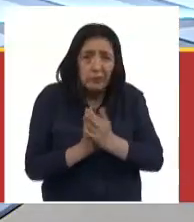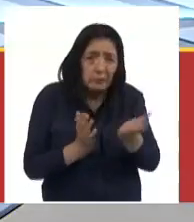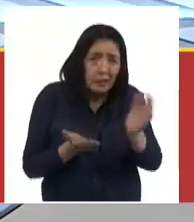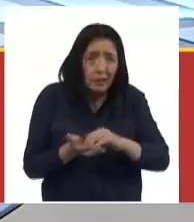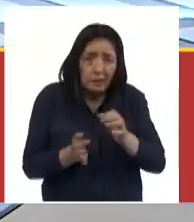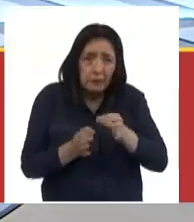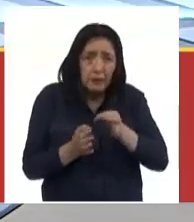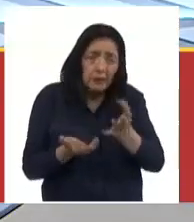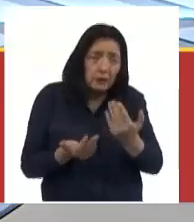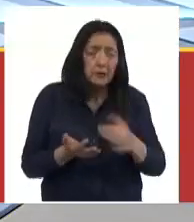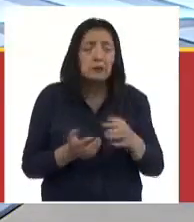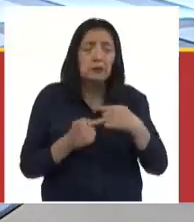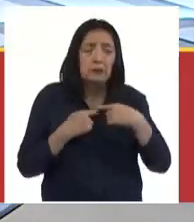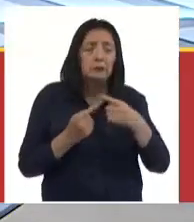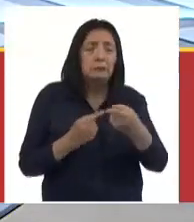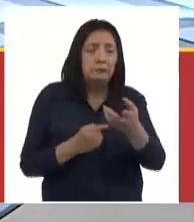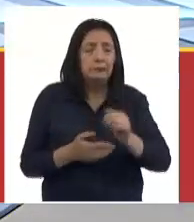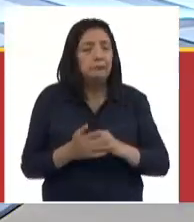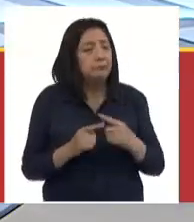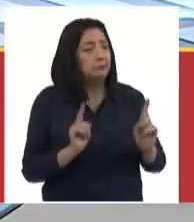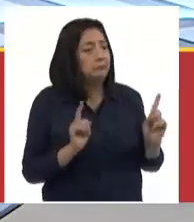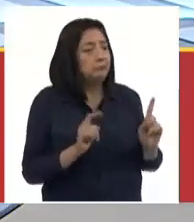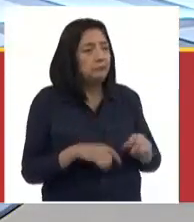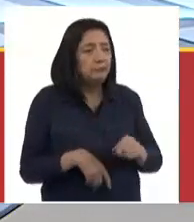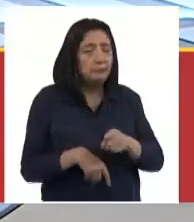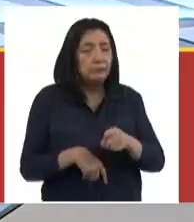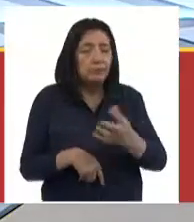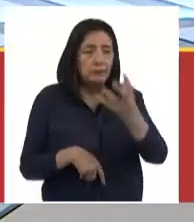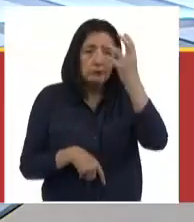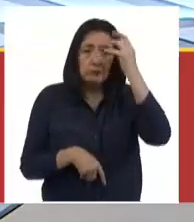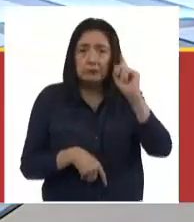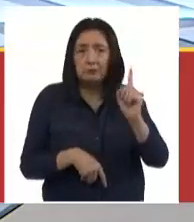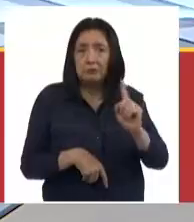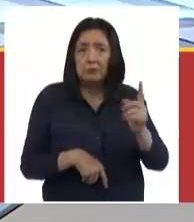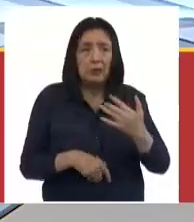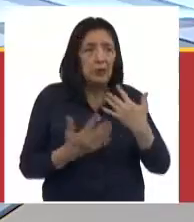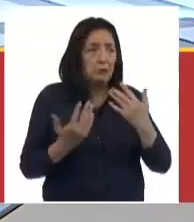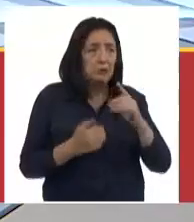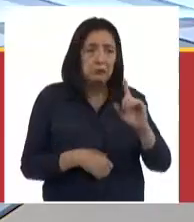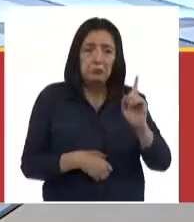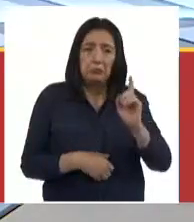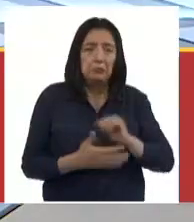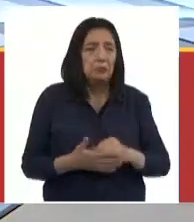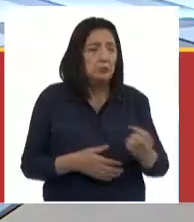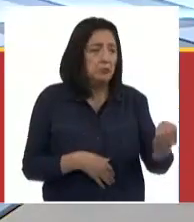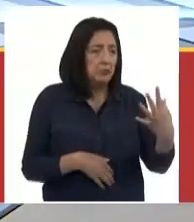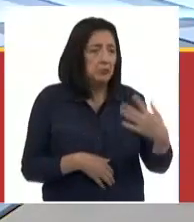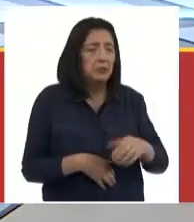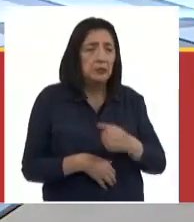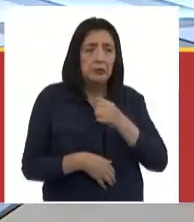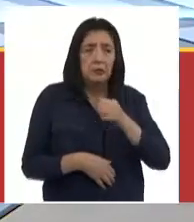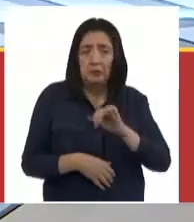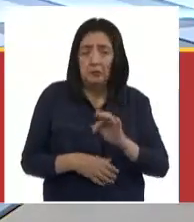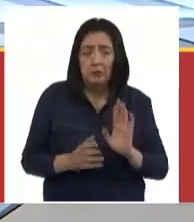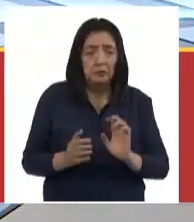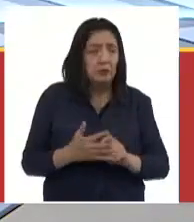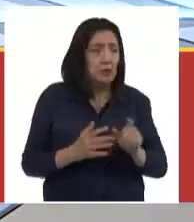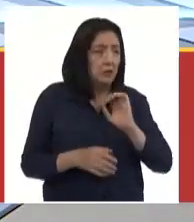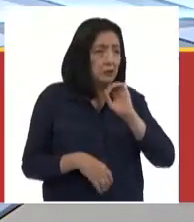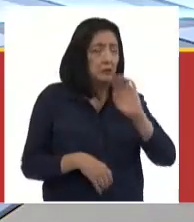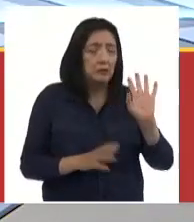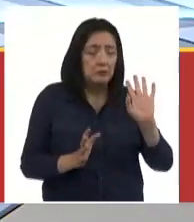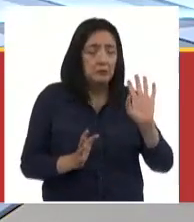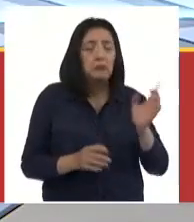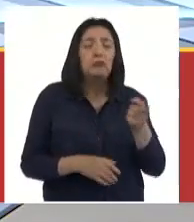mayor claridad en el mensaje, pero el señor Pedro Castillo no ha querido declarar. Según nos informa Jorge Det también, él ha dicho